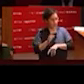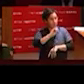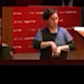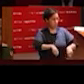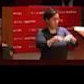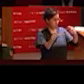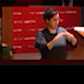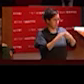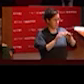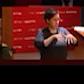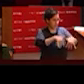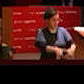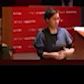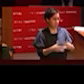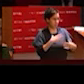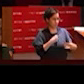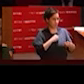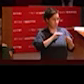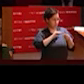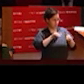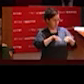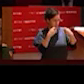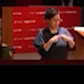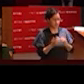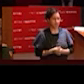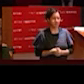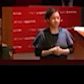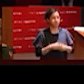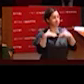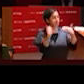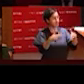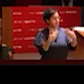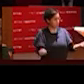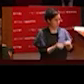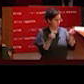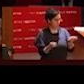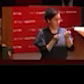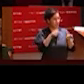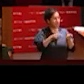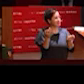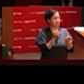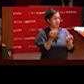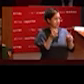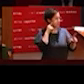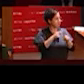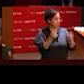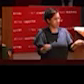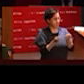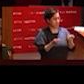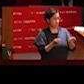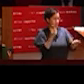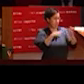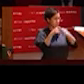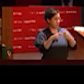destrucción de documentos eh tenemos regalo promocional eh que son regalos tanto promocional